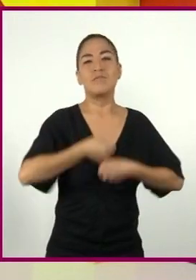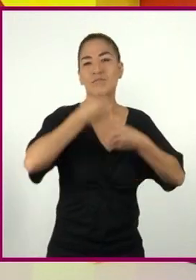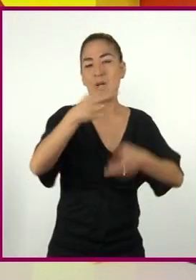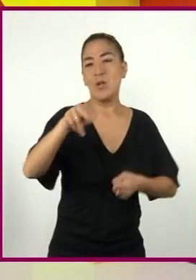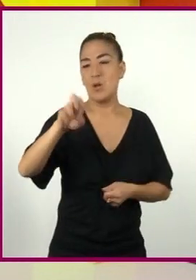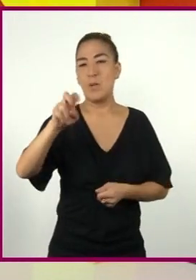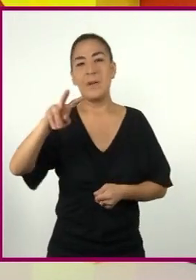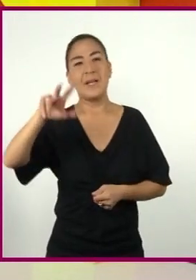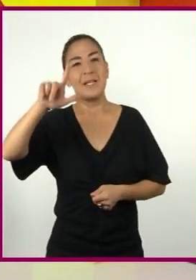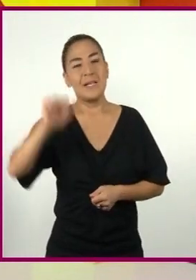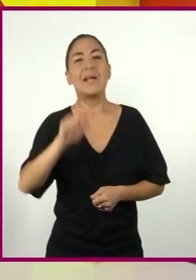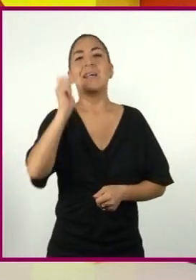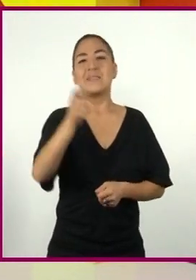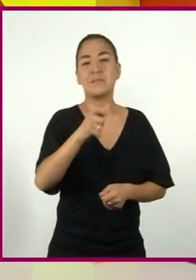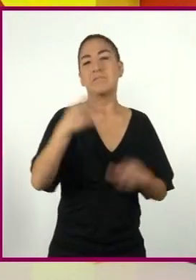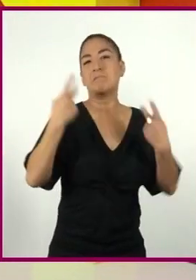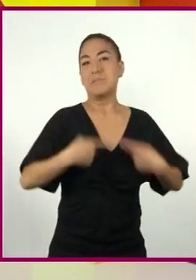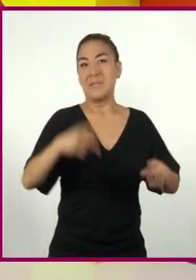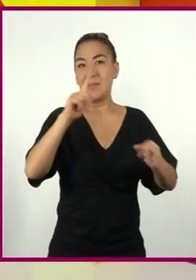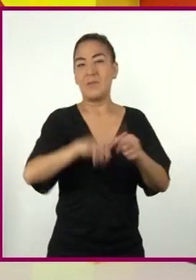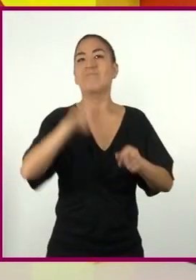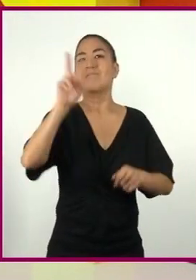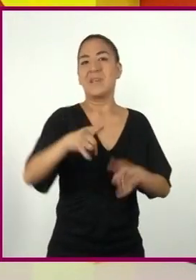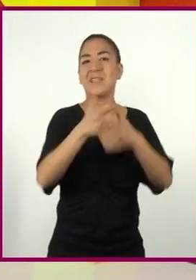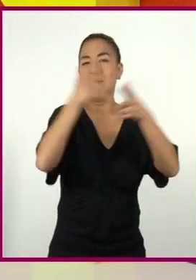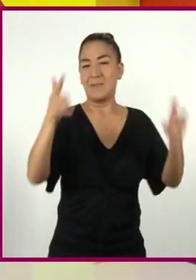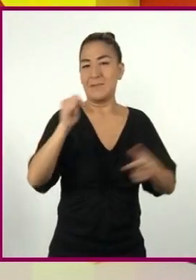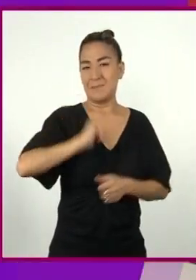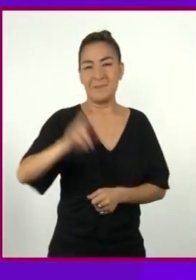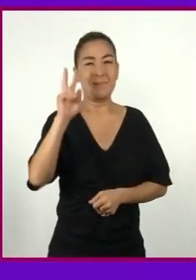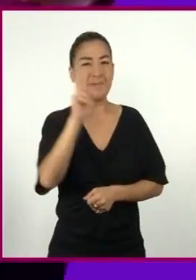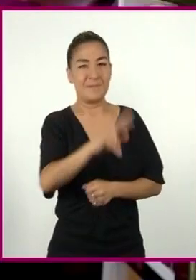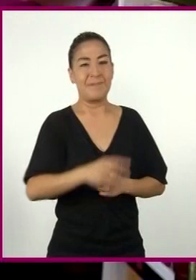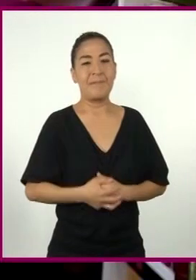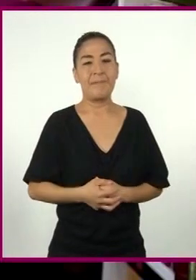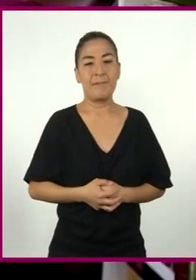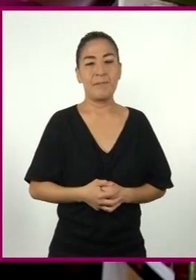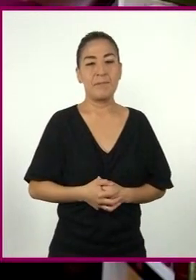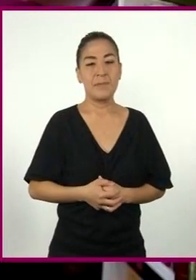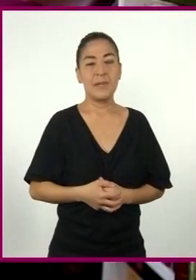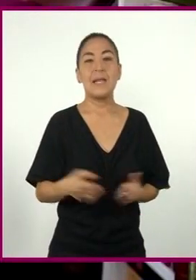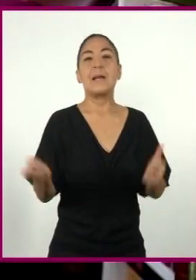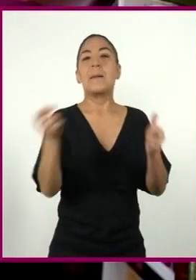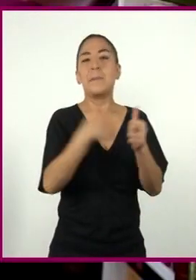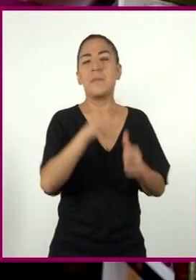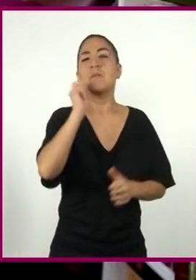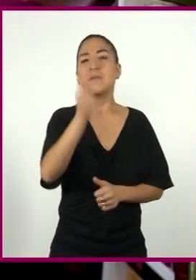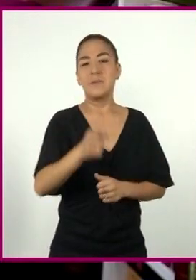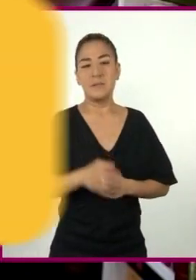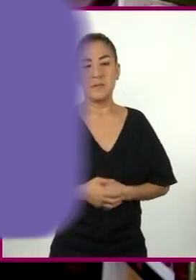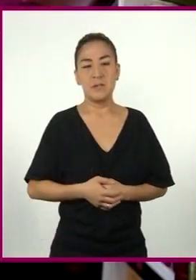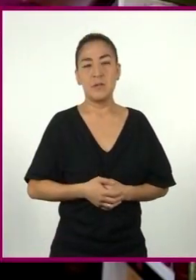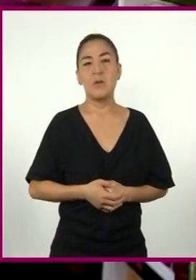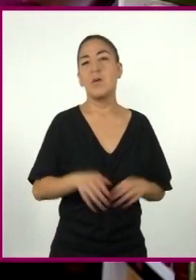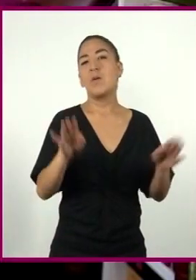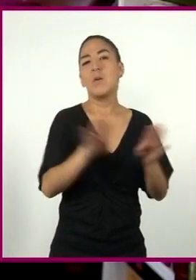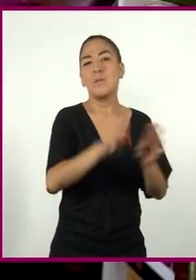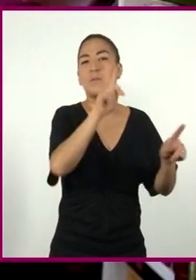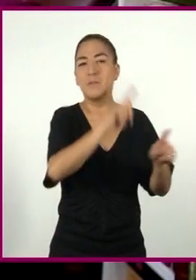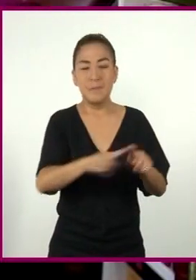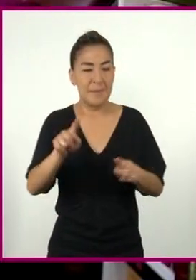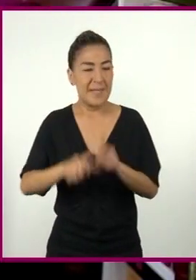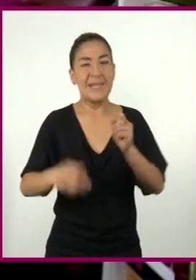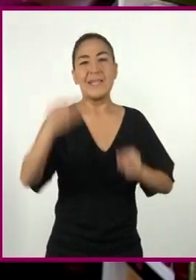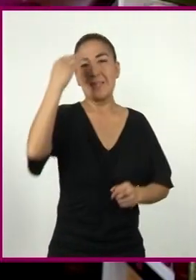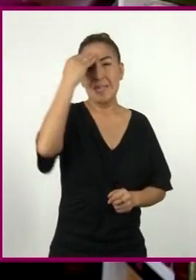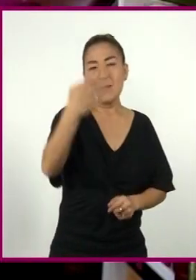biografiadas de personajes históricos. Pongan atención. Primero trabaja la ambigüedad. Todos aquellos momentos o